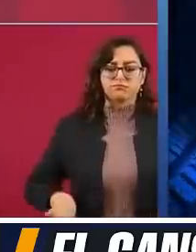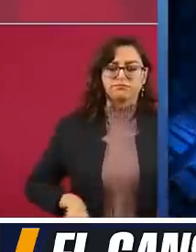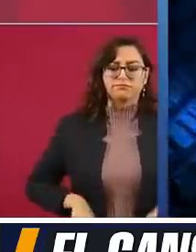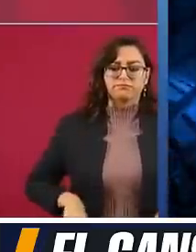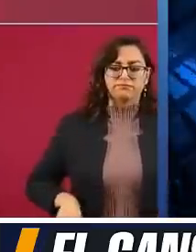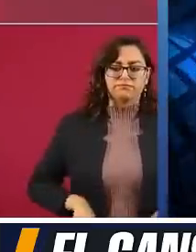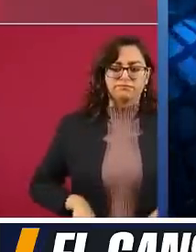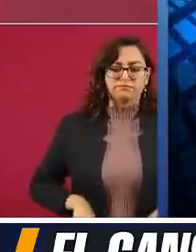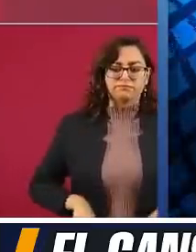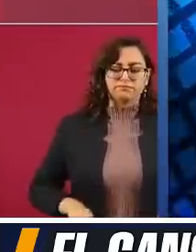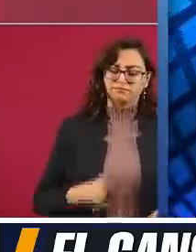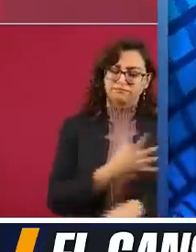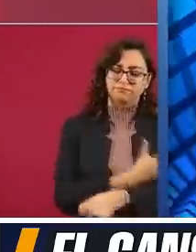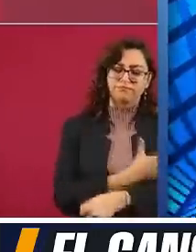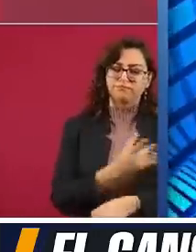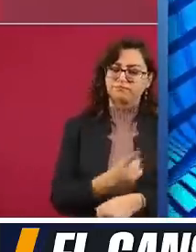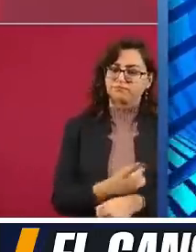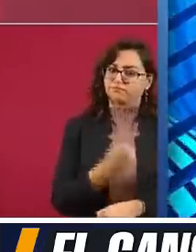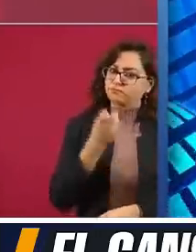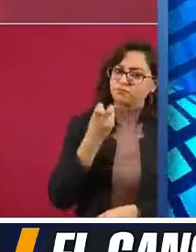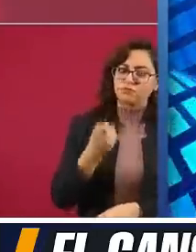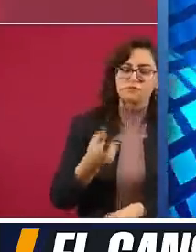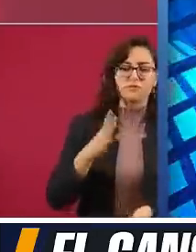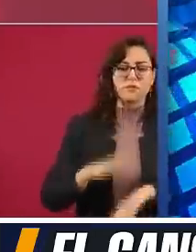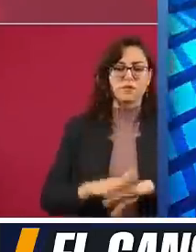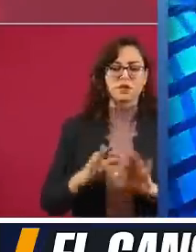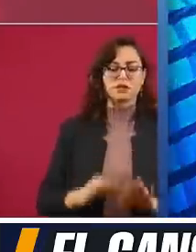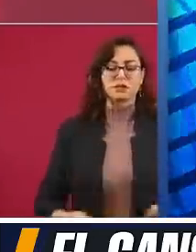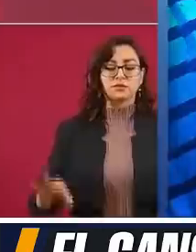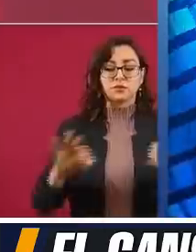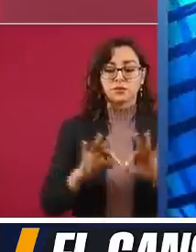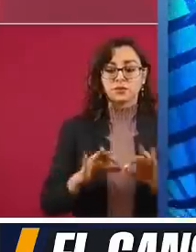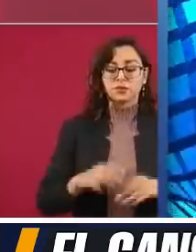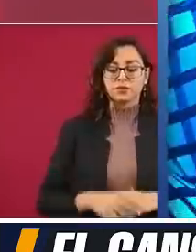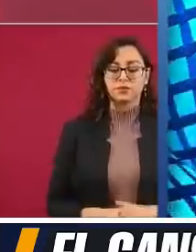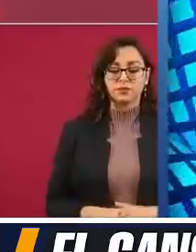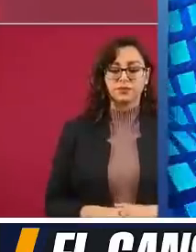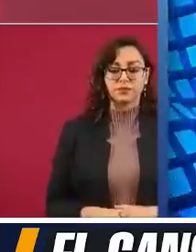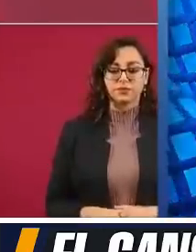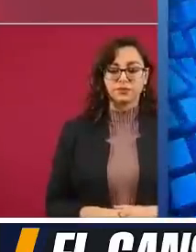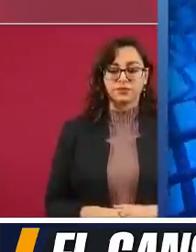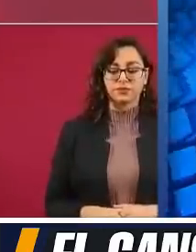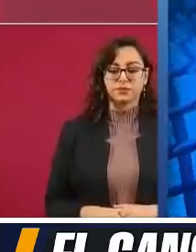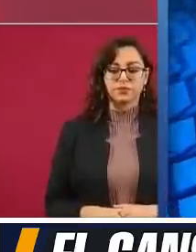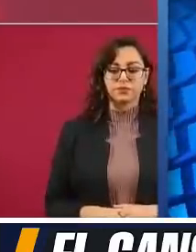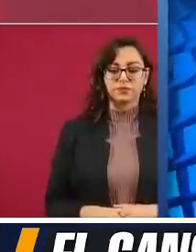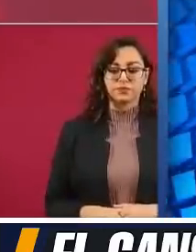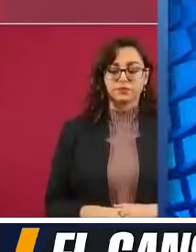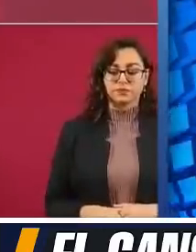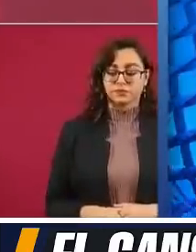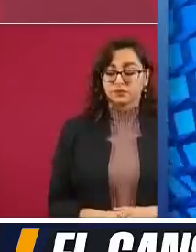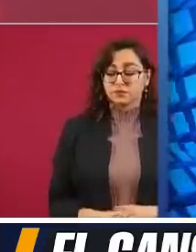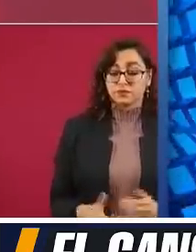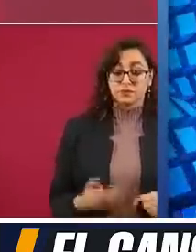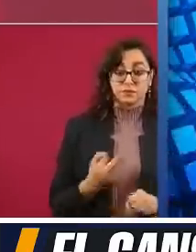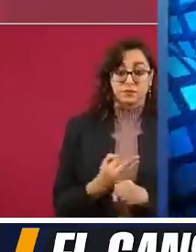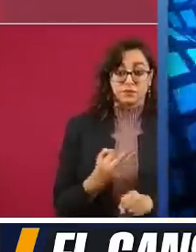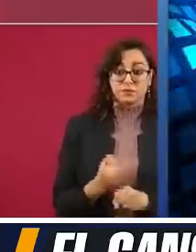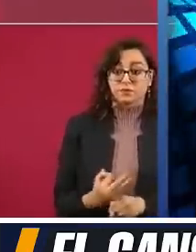caracterizados por la honestidad. Entonces, las 5